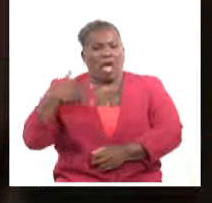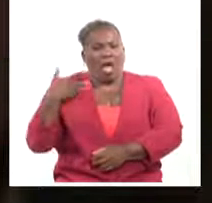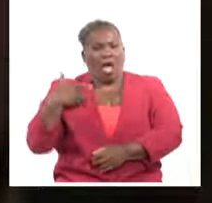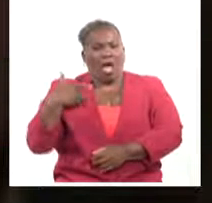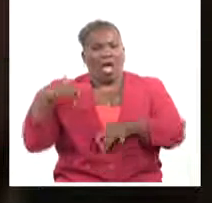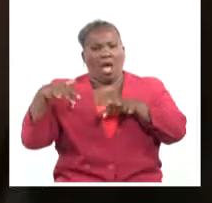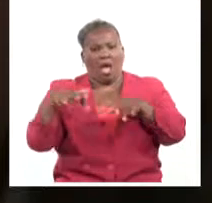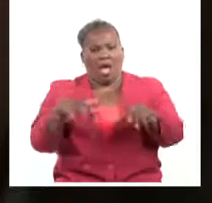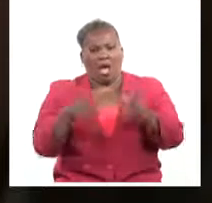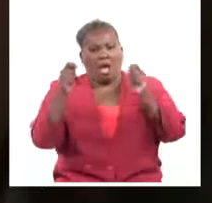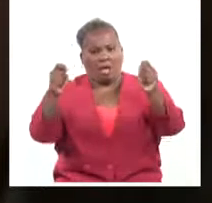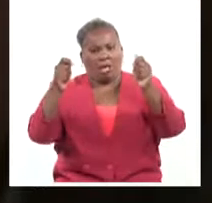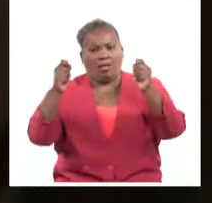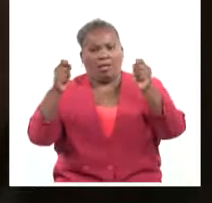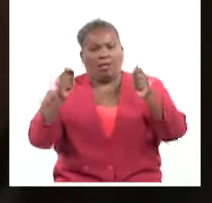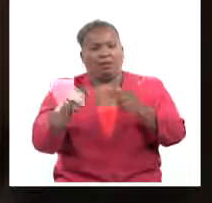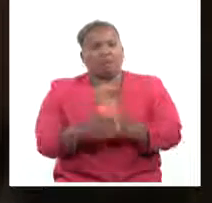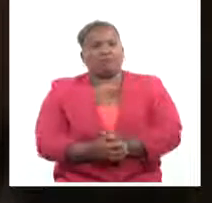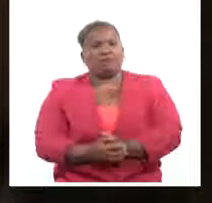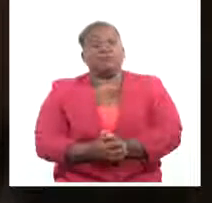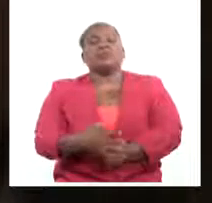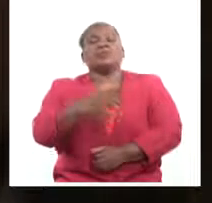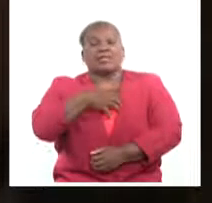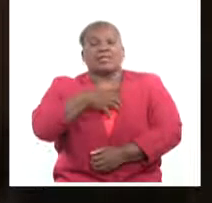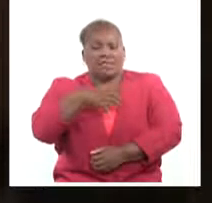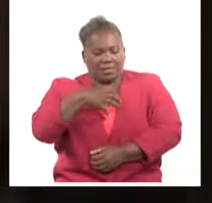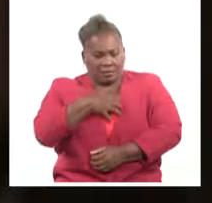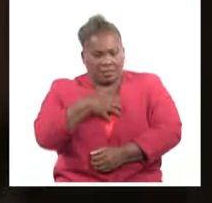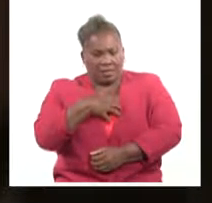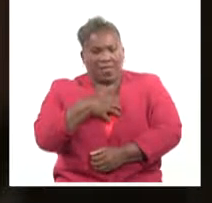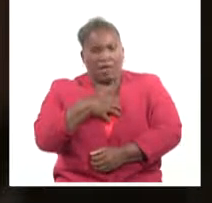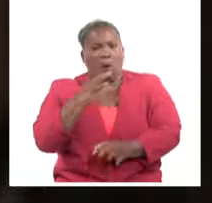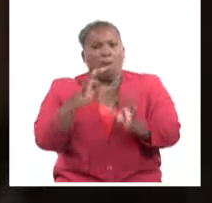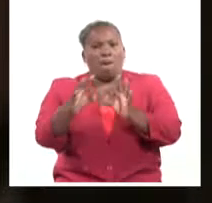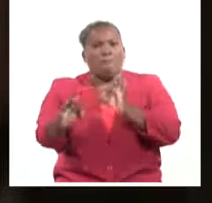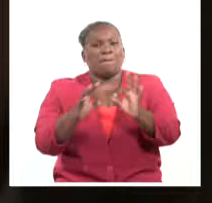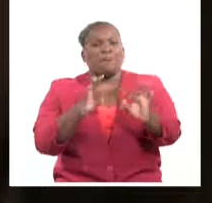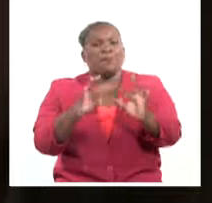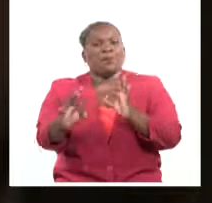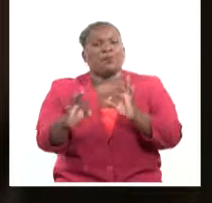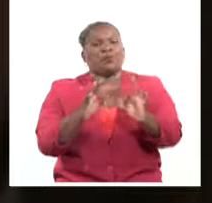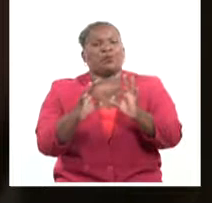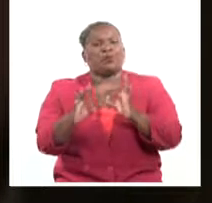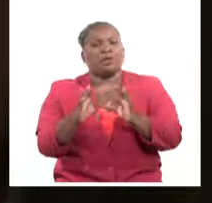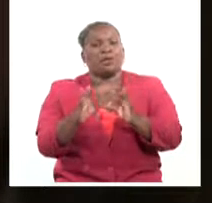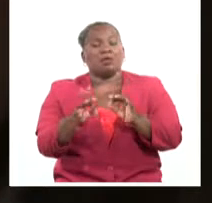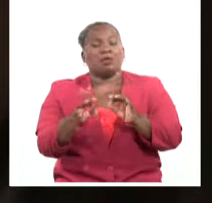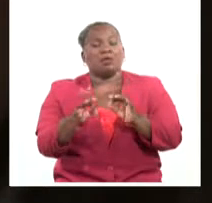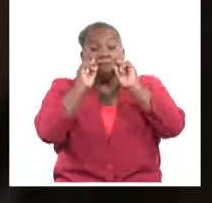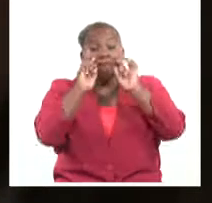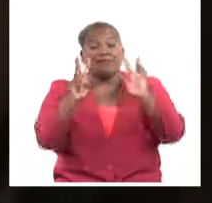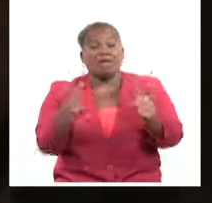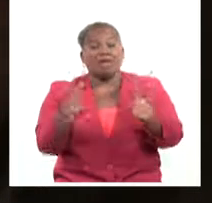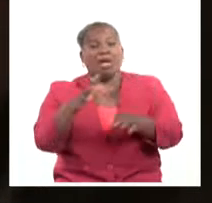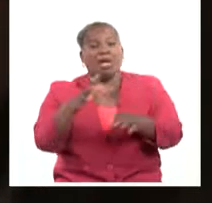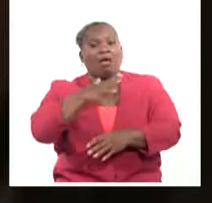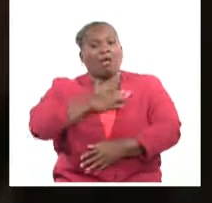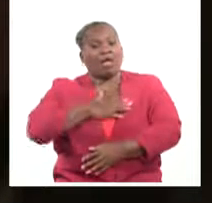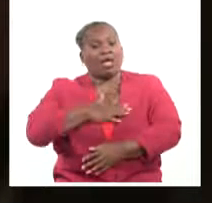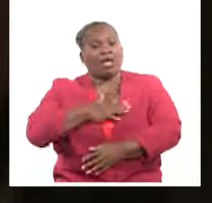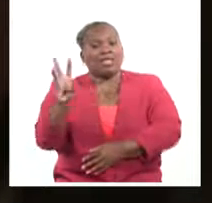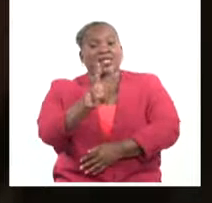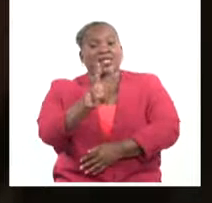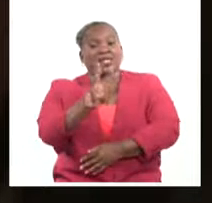protestando. Tenemos que proteger la vida y la tranquilidad de los